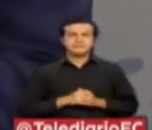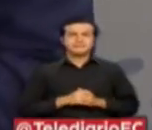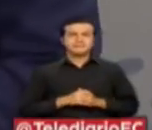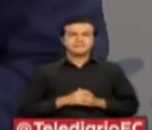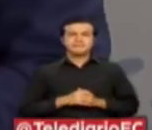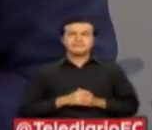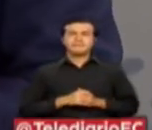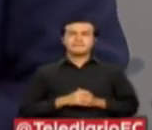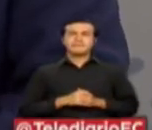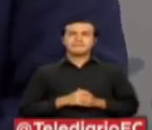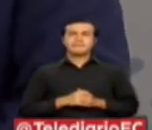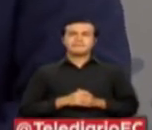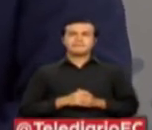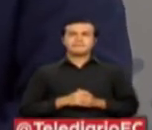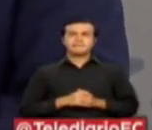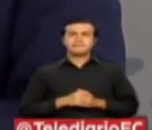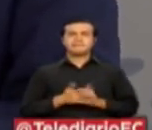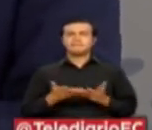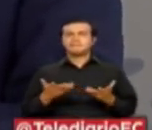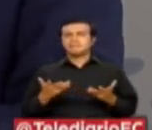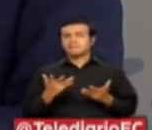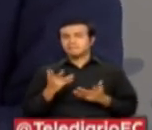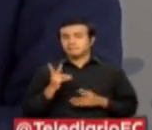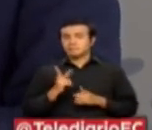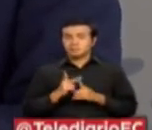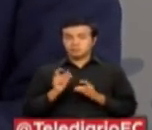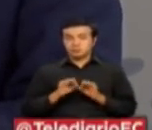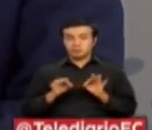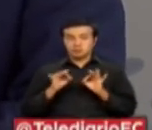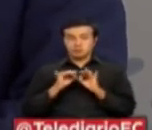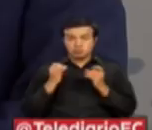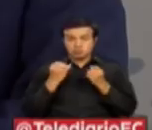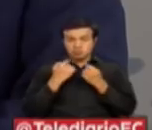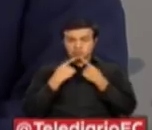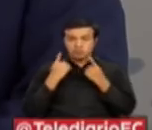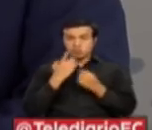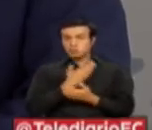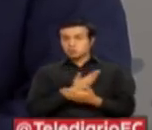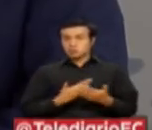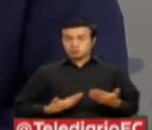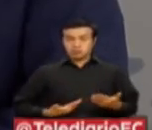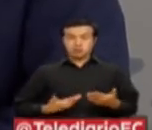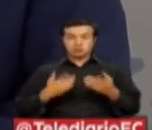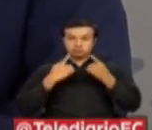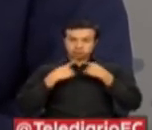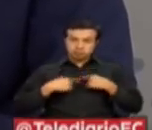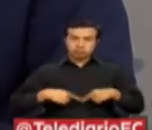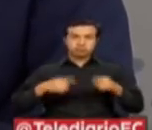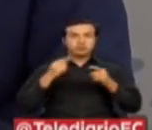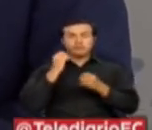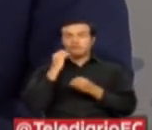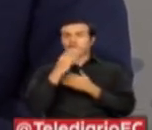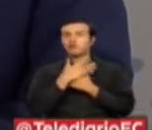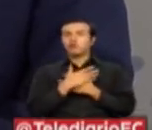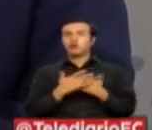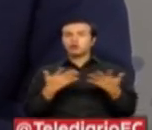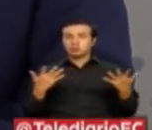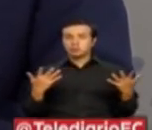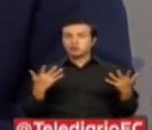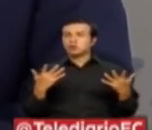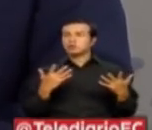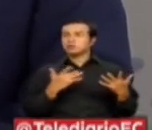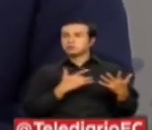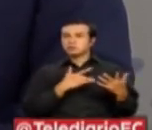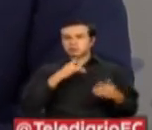40%. ¿En qué medida es clave para lo que puede pasar hoy? Es decir, si el presidente de la República da un mensaje que es interpretado como